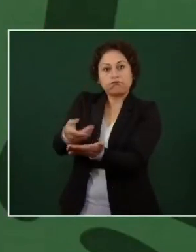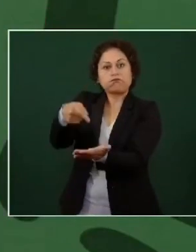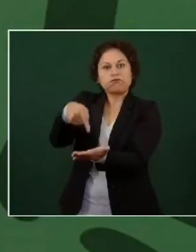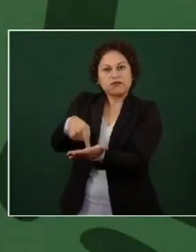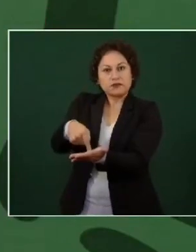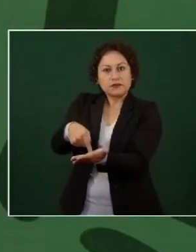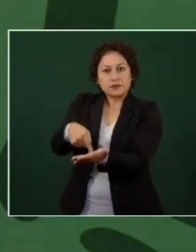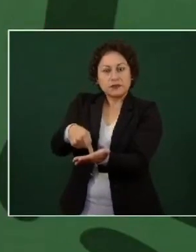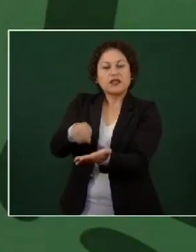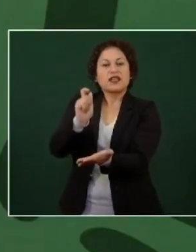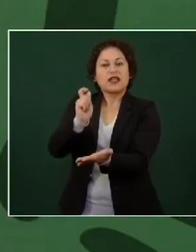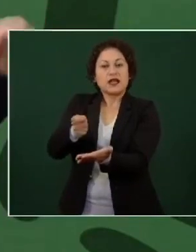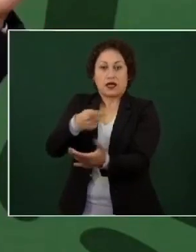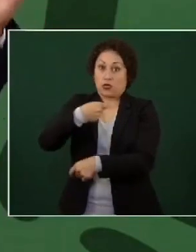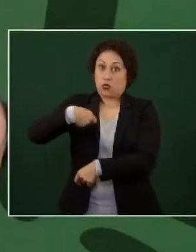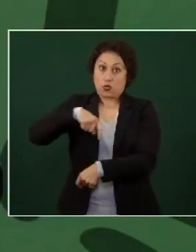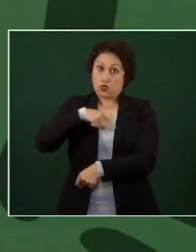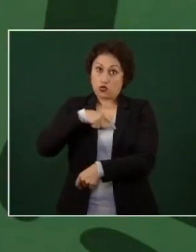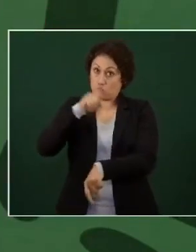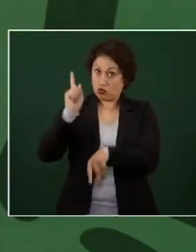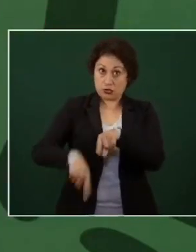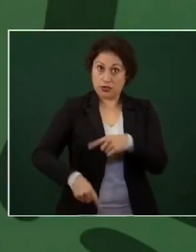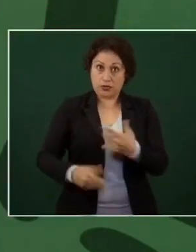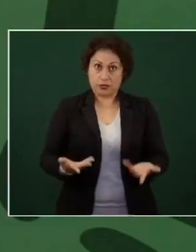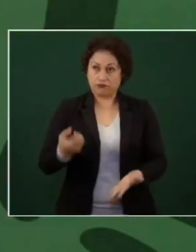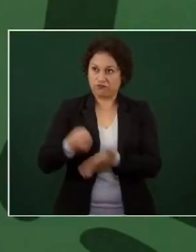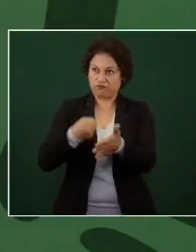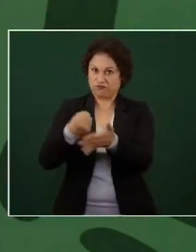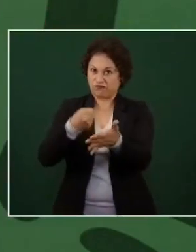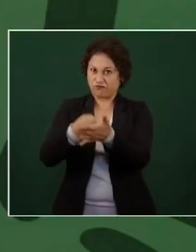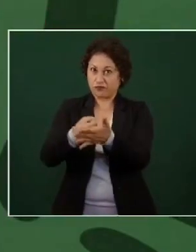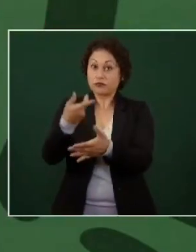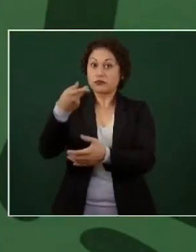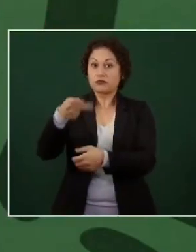protestamos, era que desapareciera el ejido,